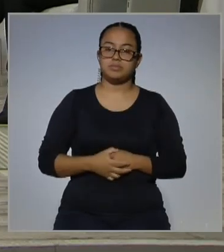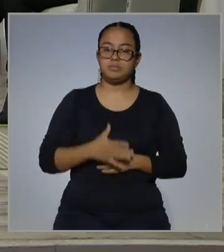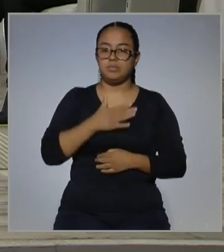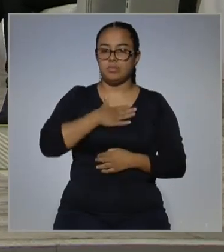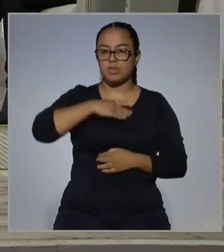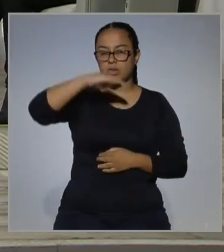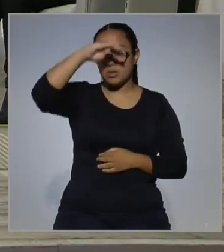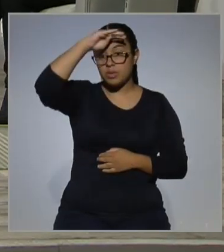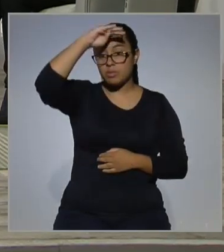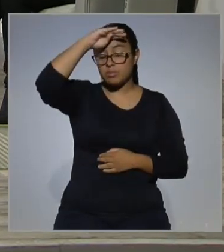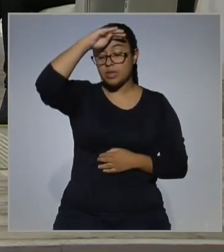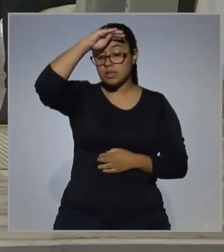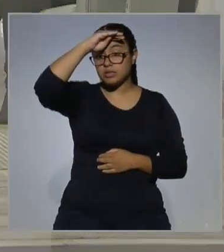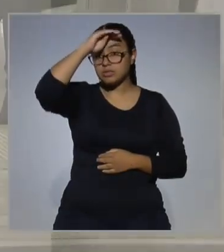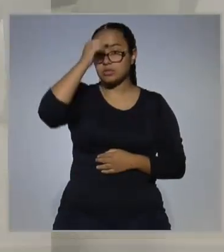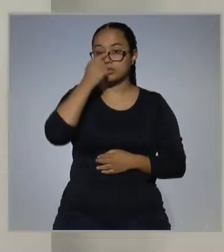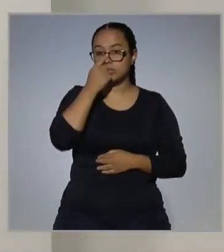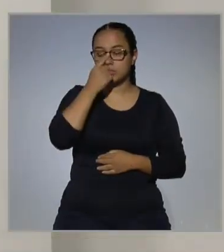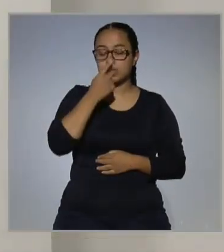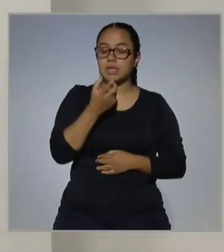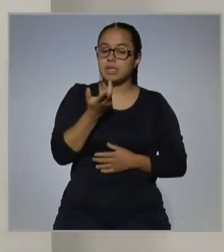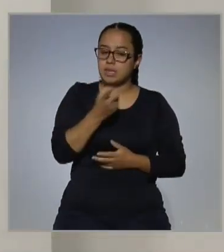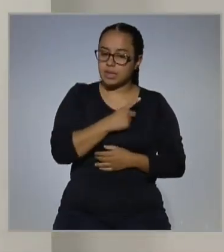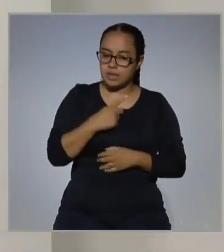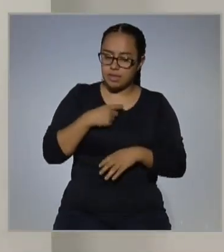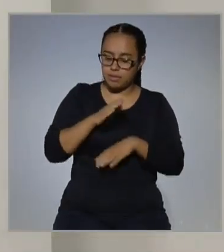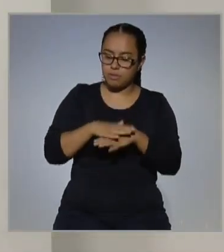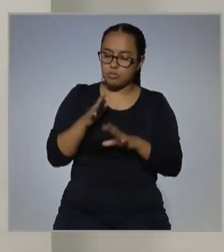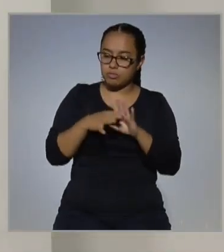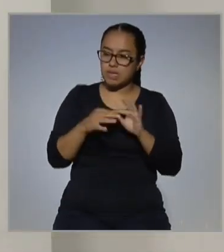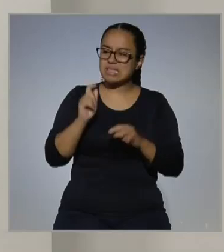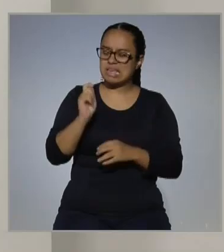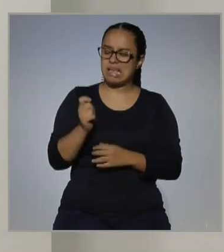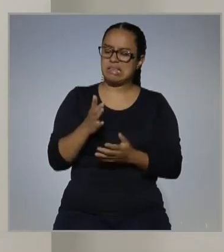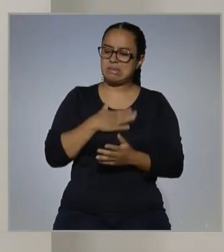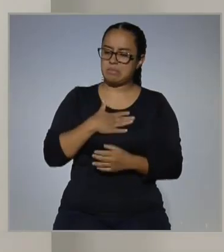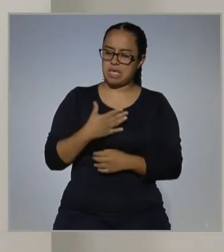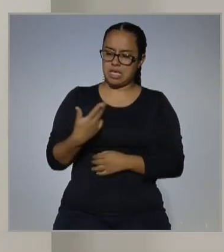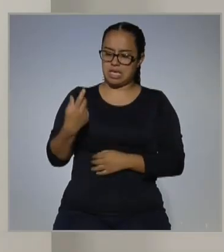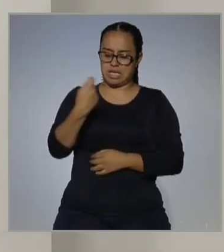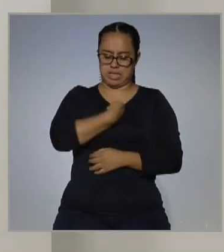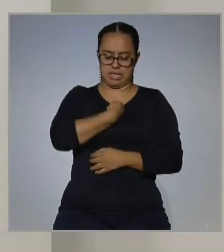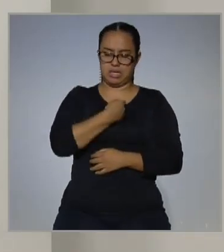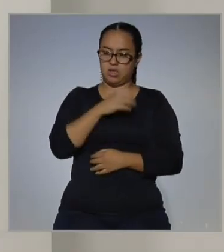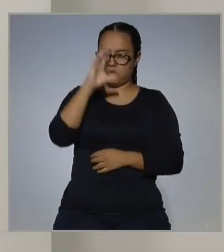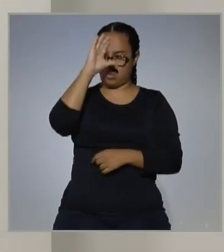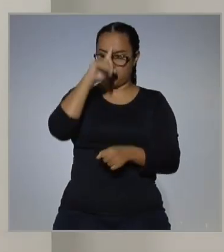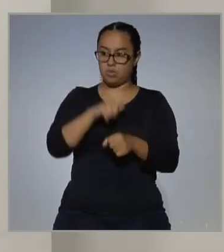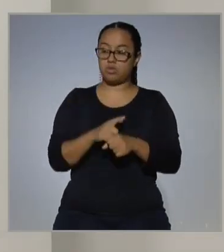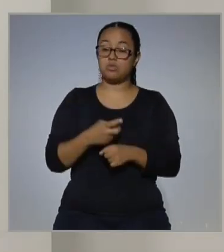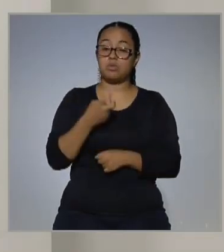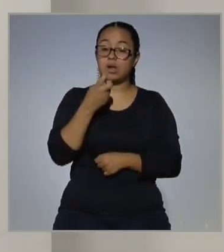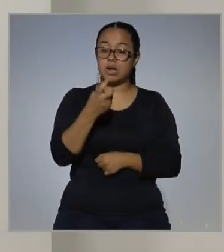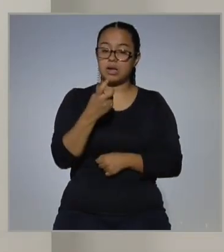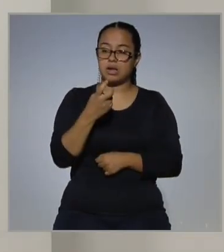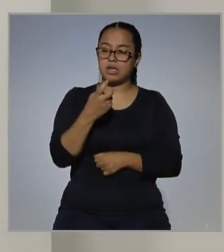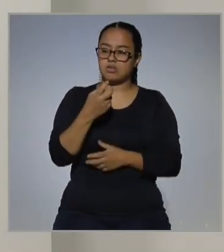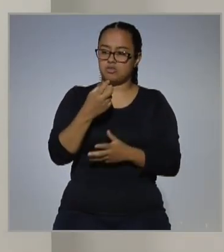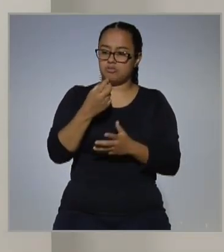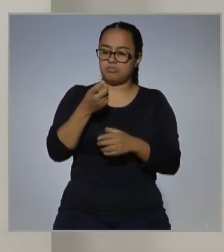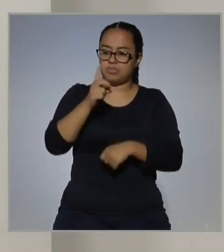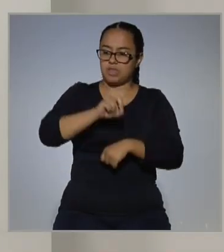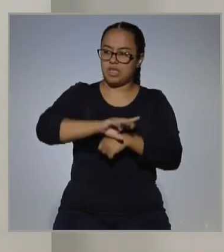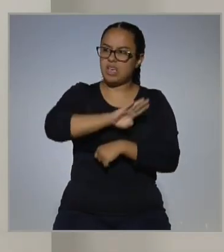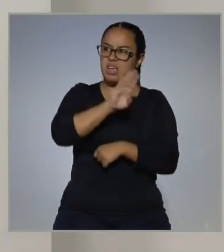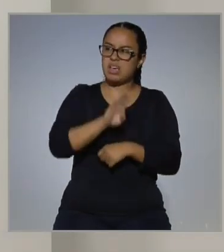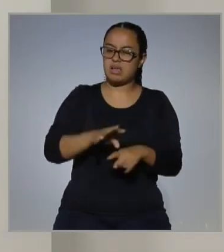Creo que tenemos que hablar de identidad, la identidad cultural que nos da la celebración de